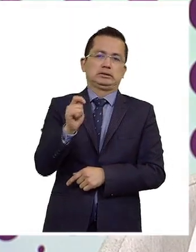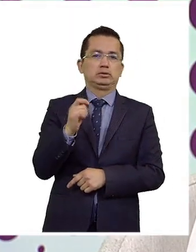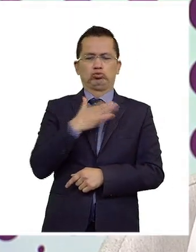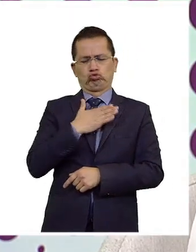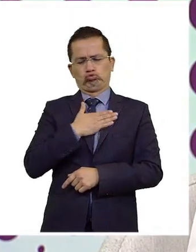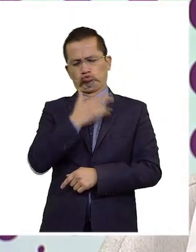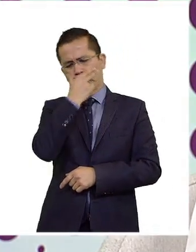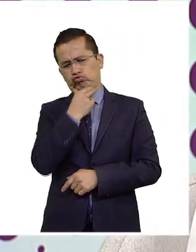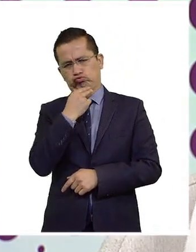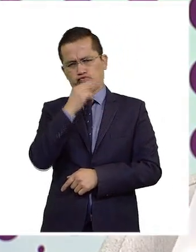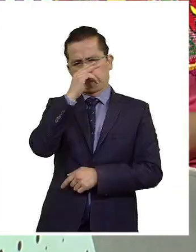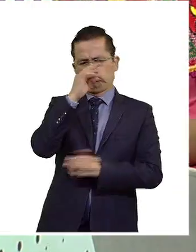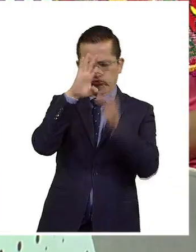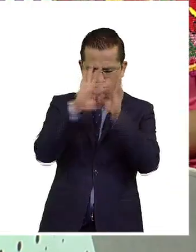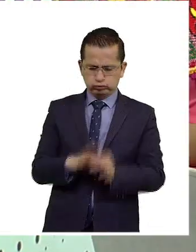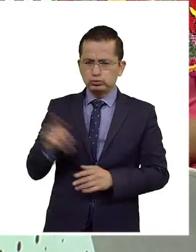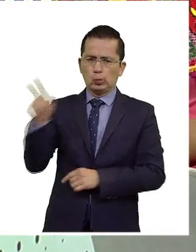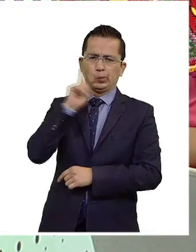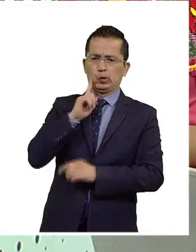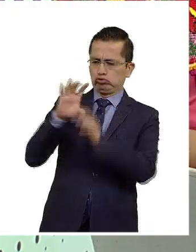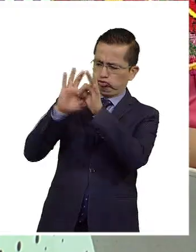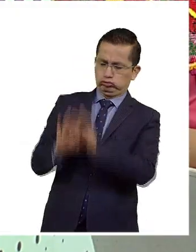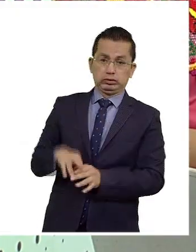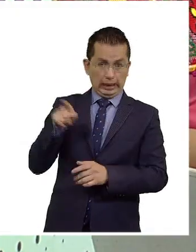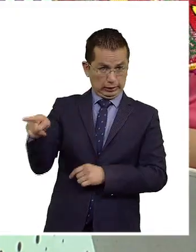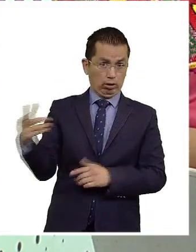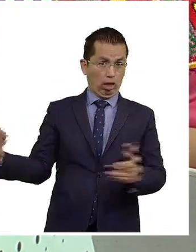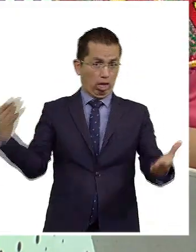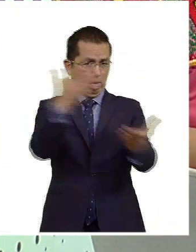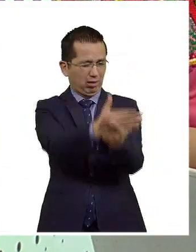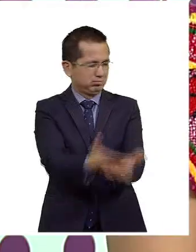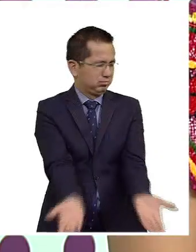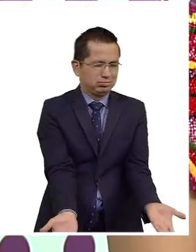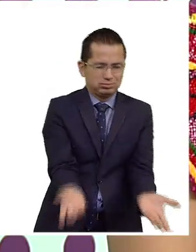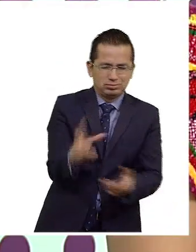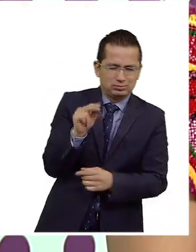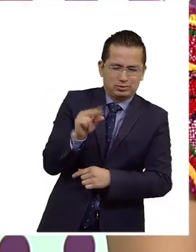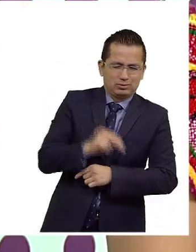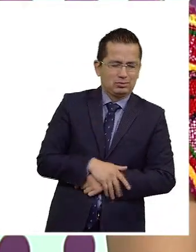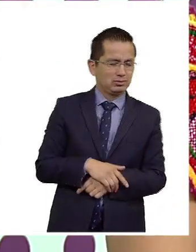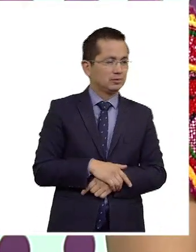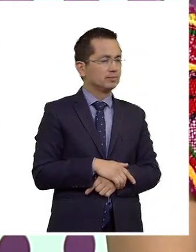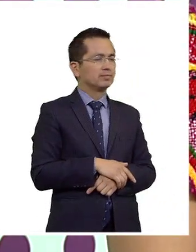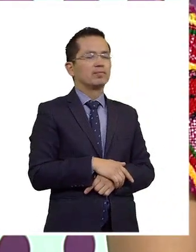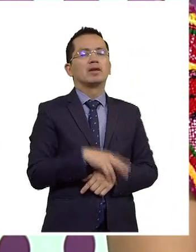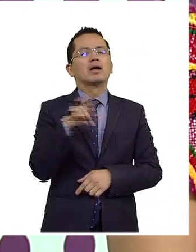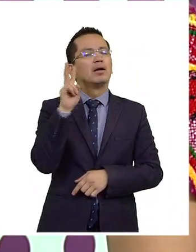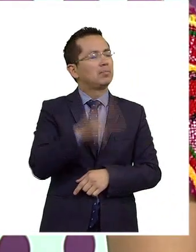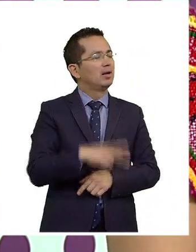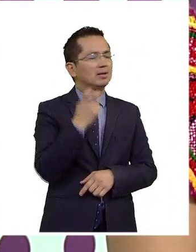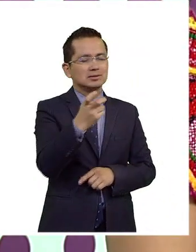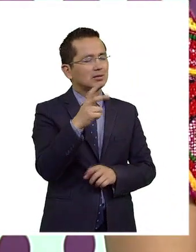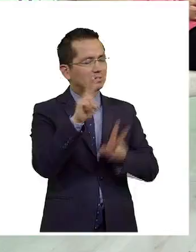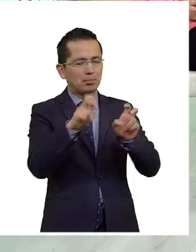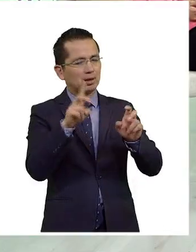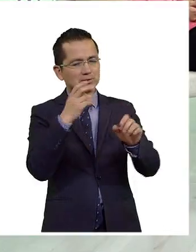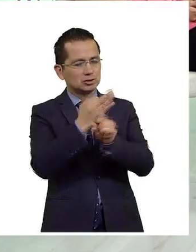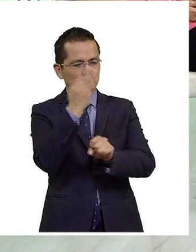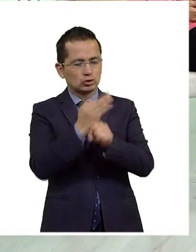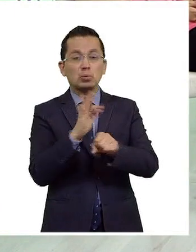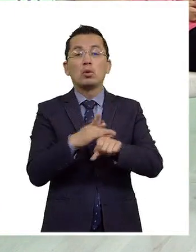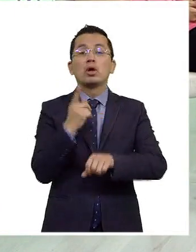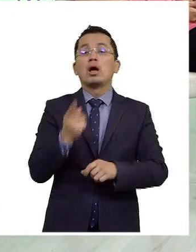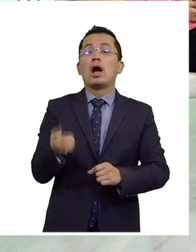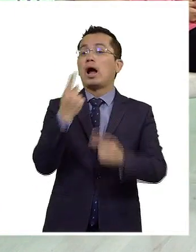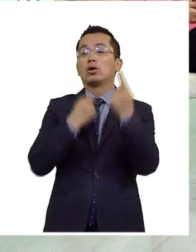¿no? Pero no es algo como que No ha requiera a la pasado. gente, En estos ¿no? 5 años Hay no un ha fenómeno pasado, muy chistoso, y cuando la gente escucha que ahora las niñas, niños